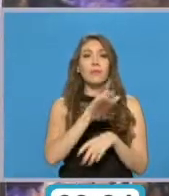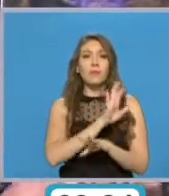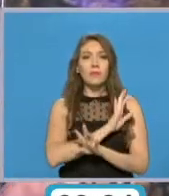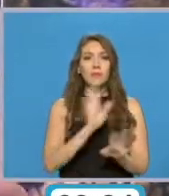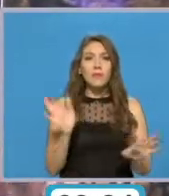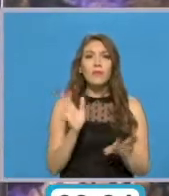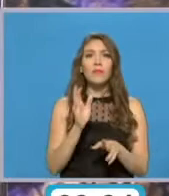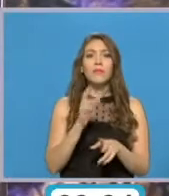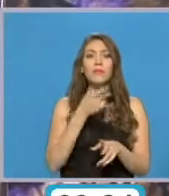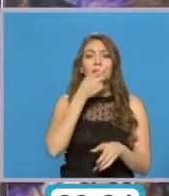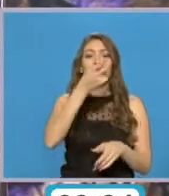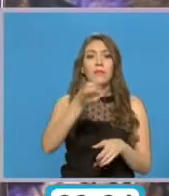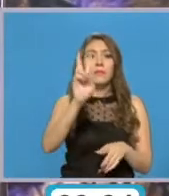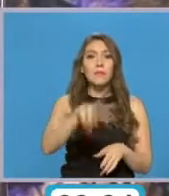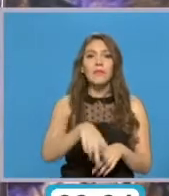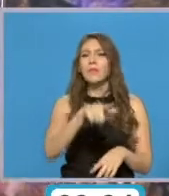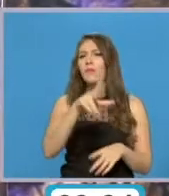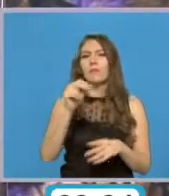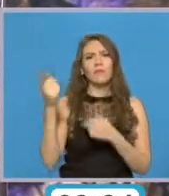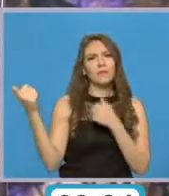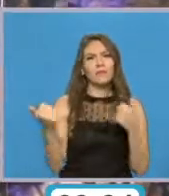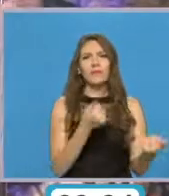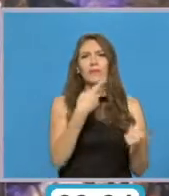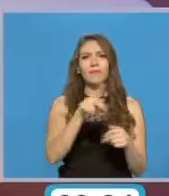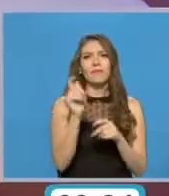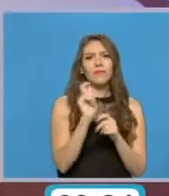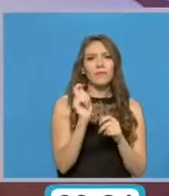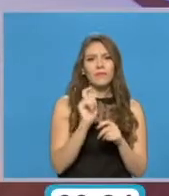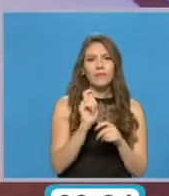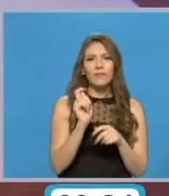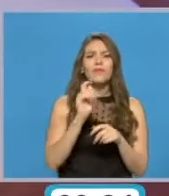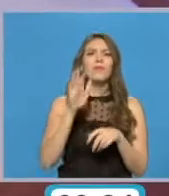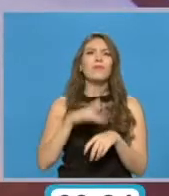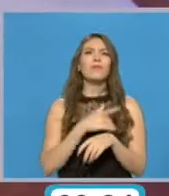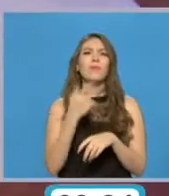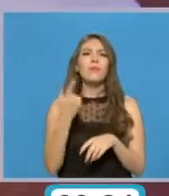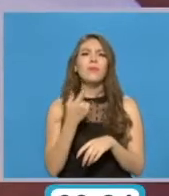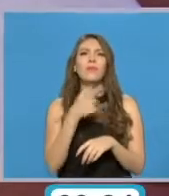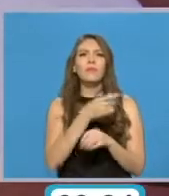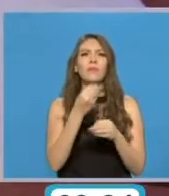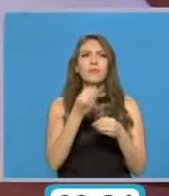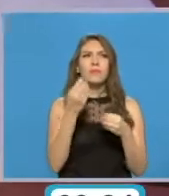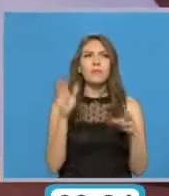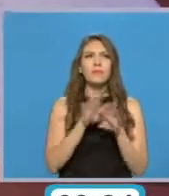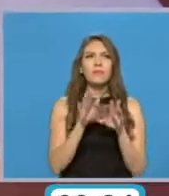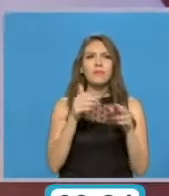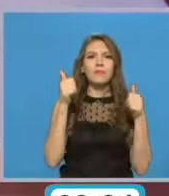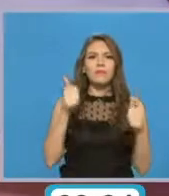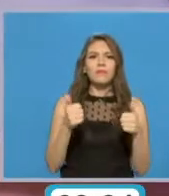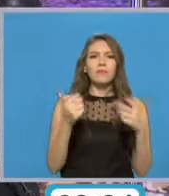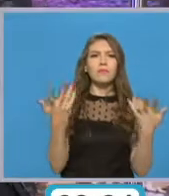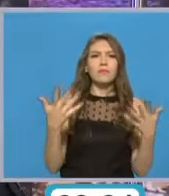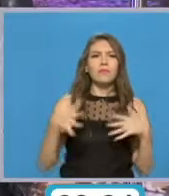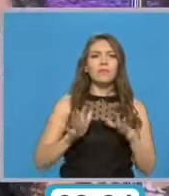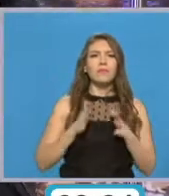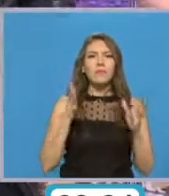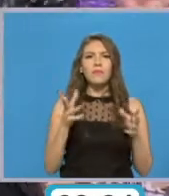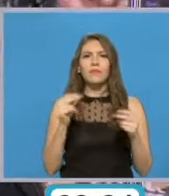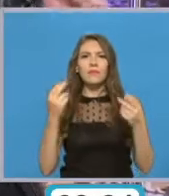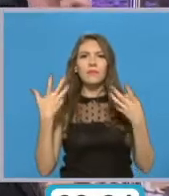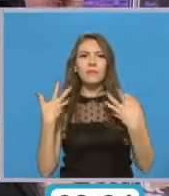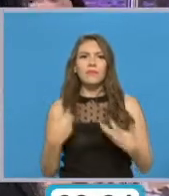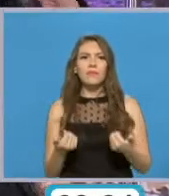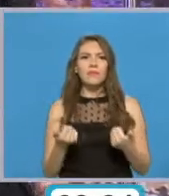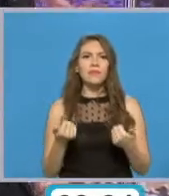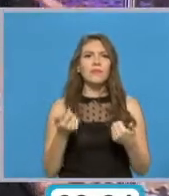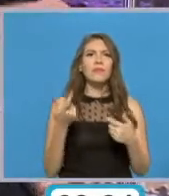no lleves a tu pareja si es que ya la tienes. No, porque es como muy choqueante, Es ¿no? Bueno, demasiada soy gay y me caso mañana con Juanita o con